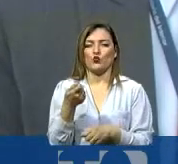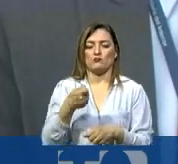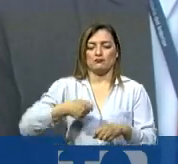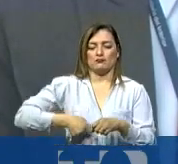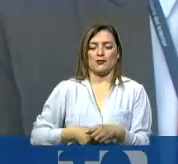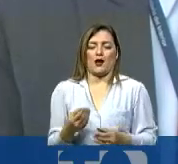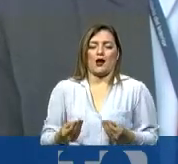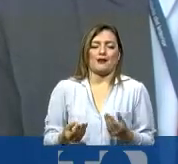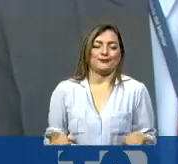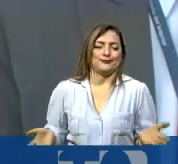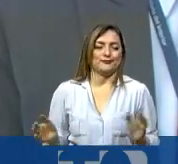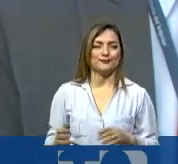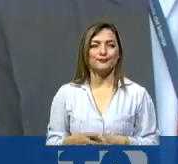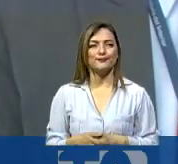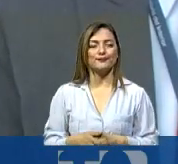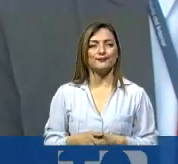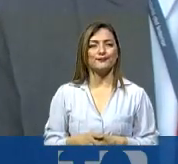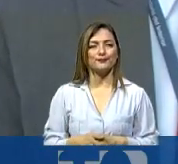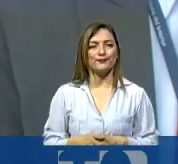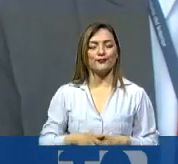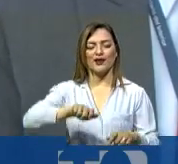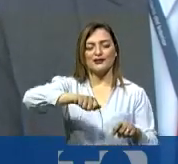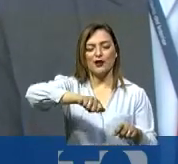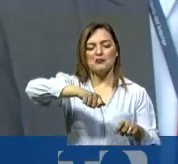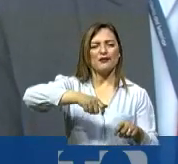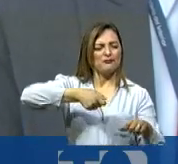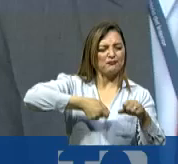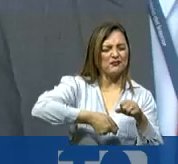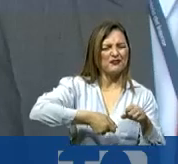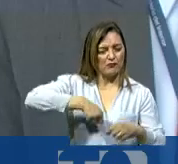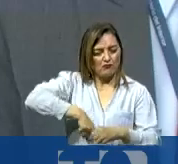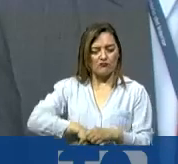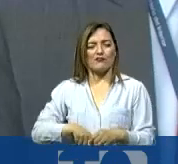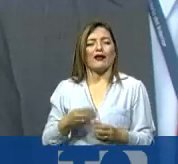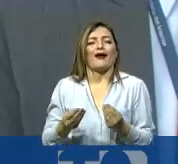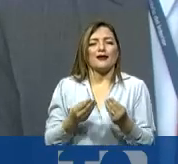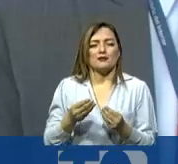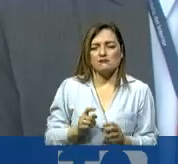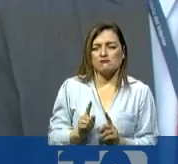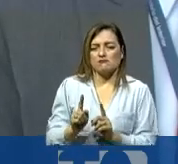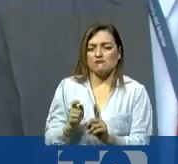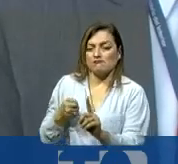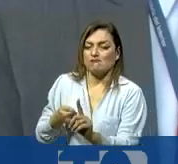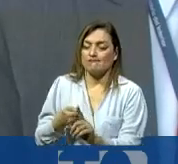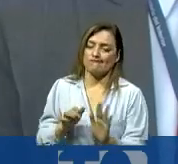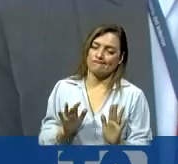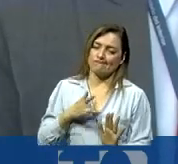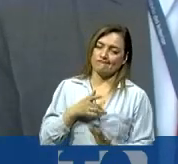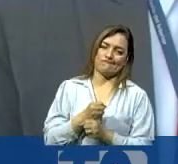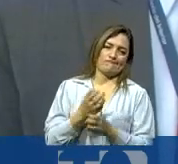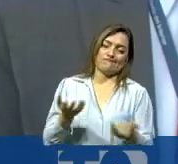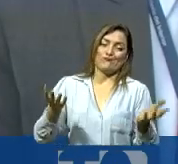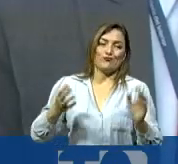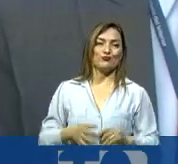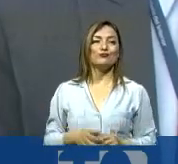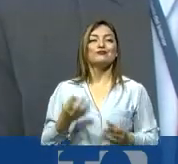hace una persona con un desarmador? Esa persona, estoy más que seguro, que va a cometer algún tipo de delito. Entonces, ¿qué estamos